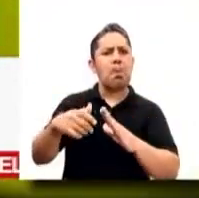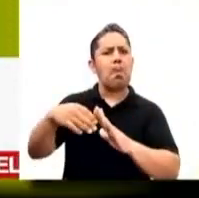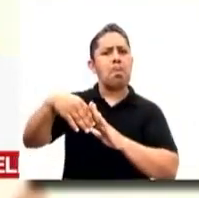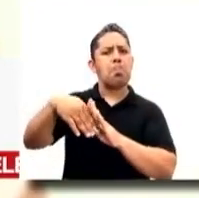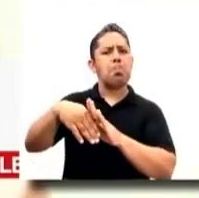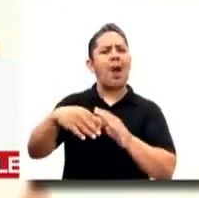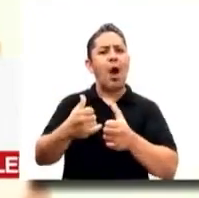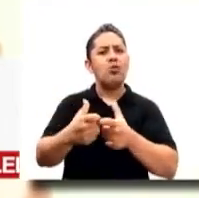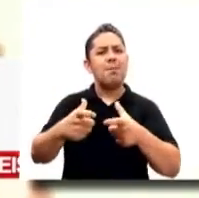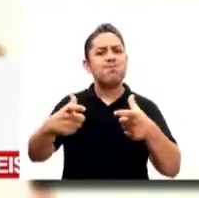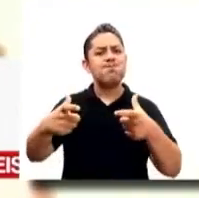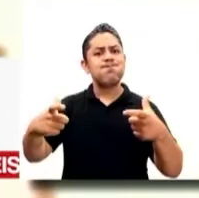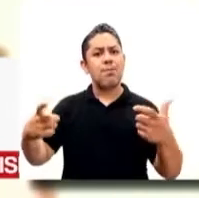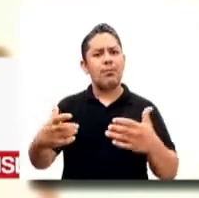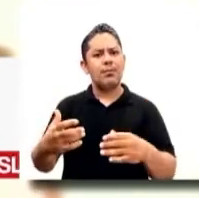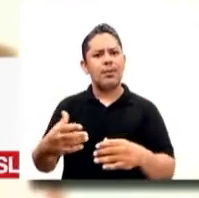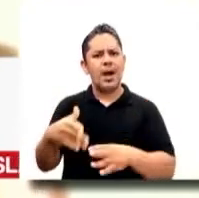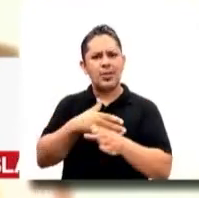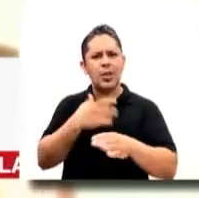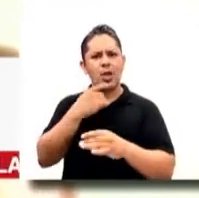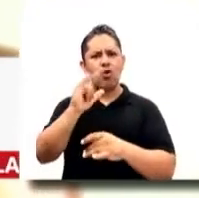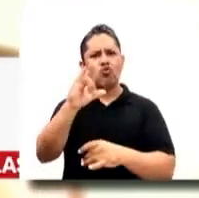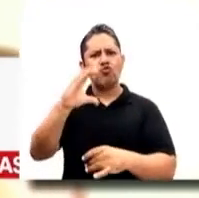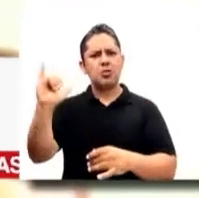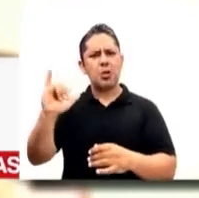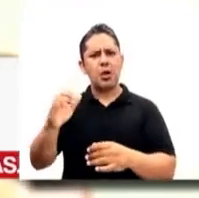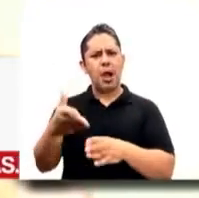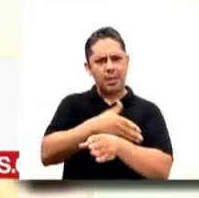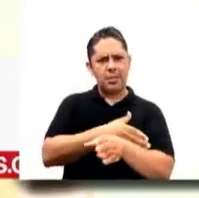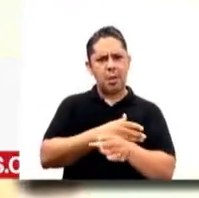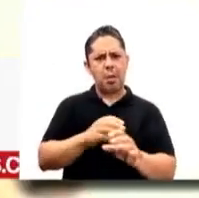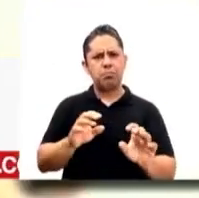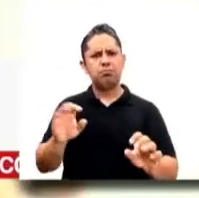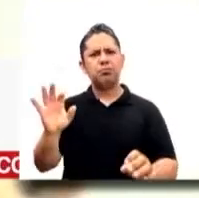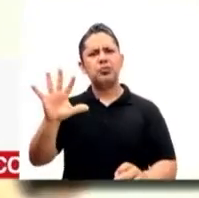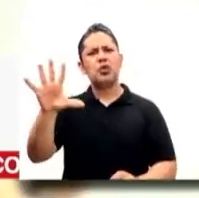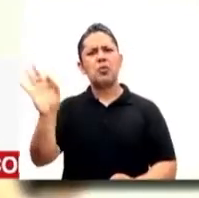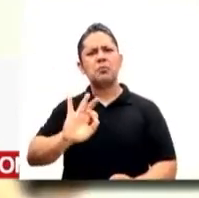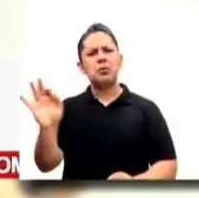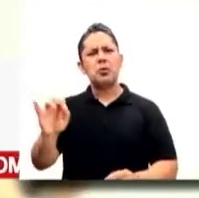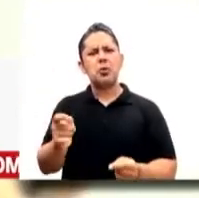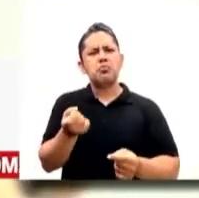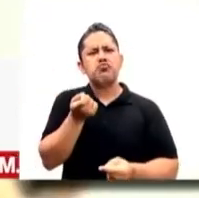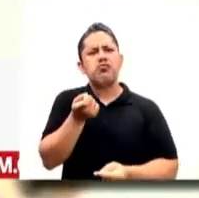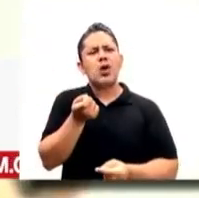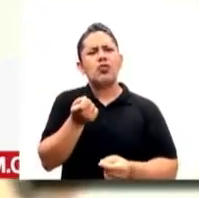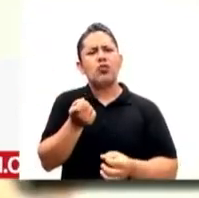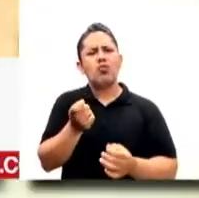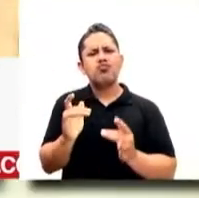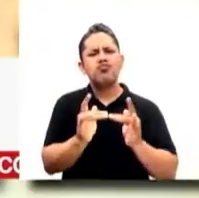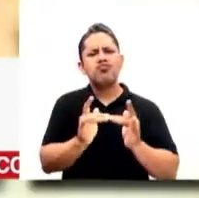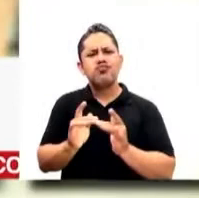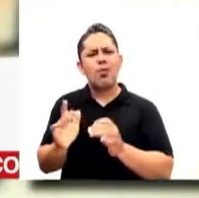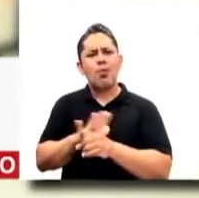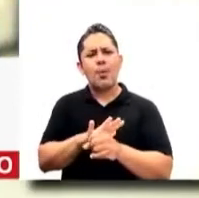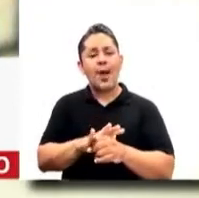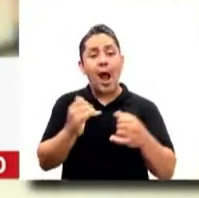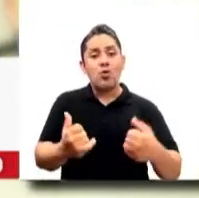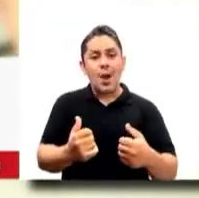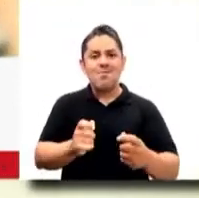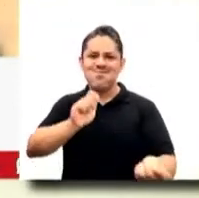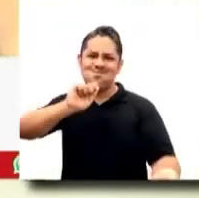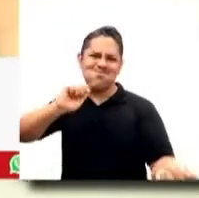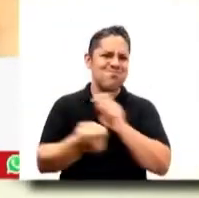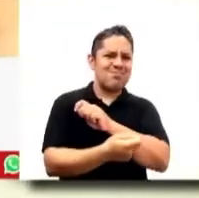ocupación UCI COVID no pasaba del 5%. Hoy ese porcentaje dio un giro, porque son 7 las camas ocupadas en esta